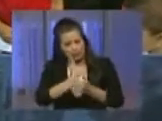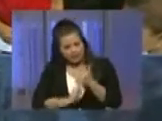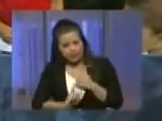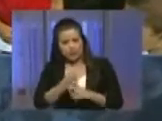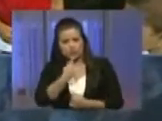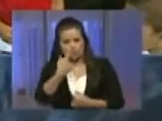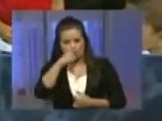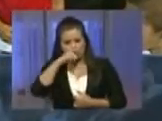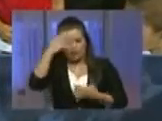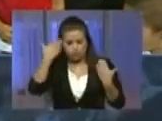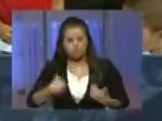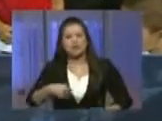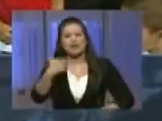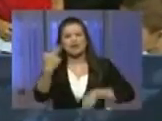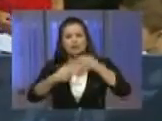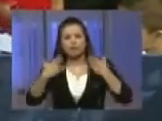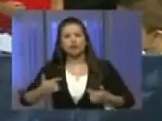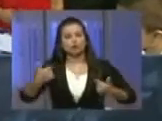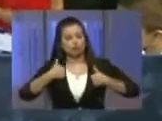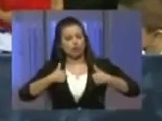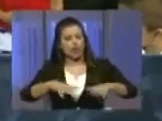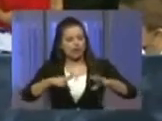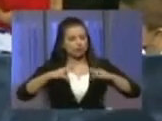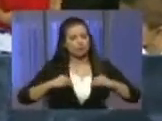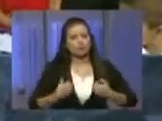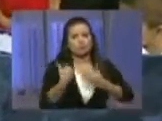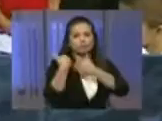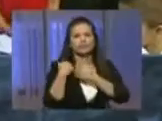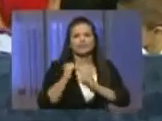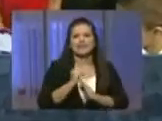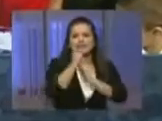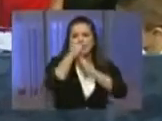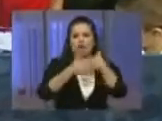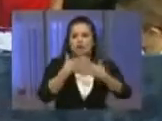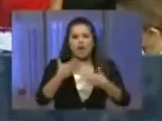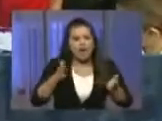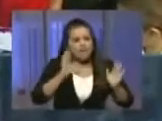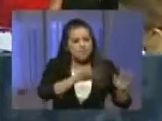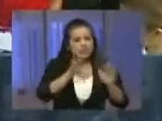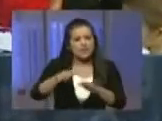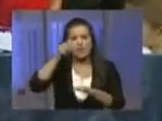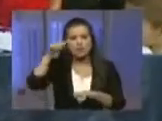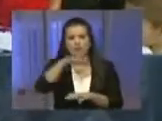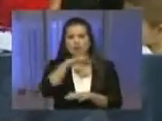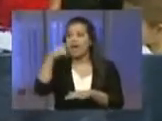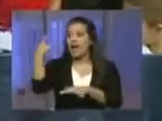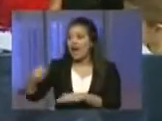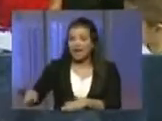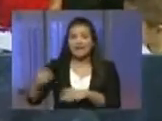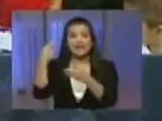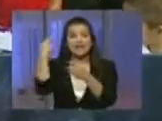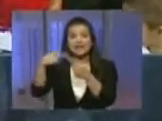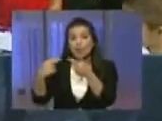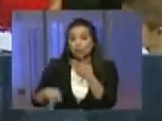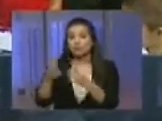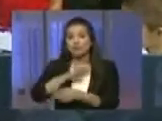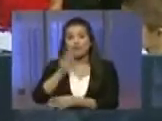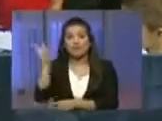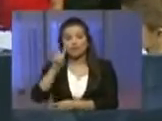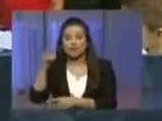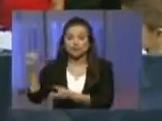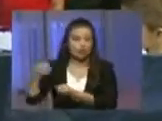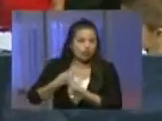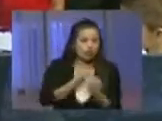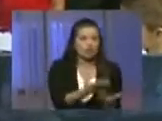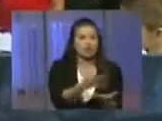que se pone al frente a apoyar al pueblo con todos los recursos de la patria porque los recursos que yo pongo y que